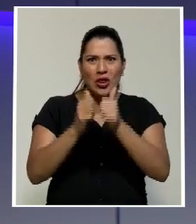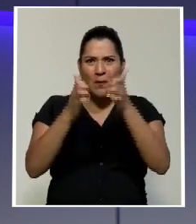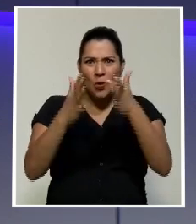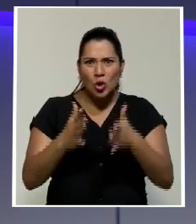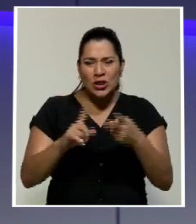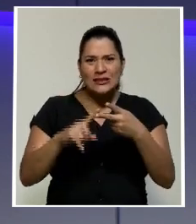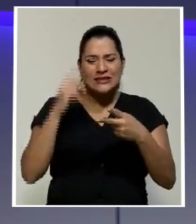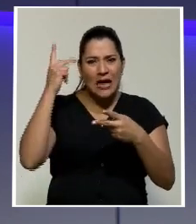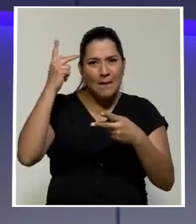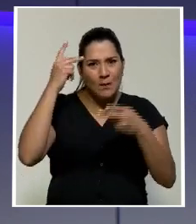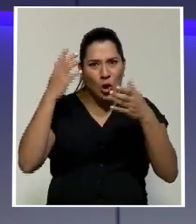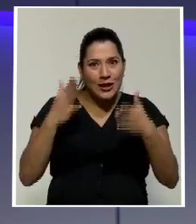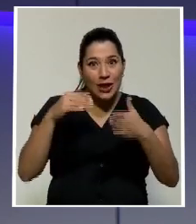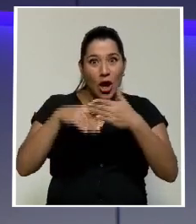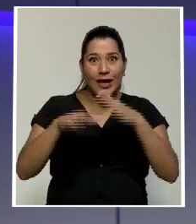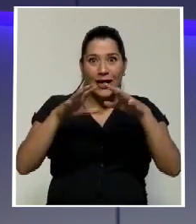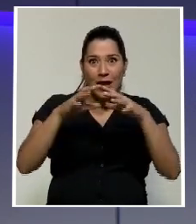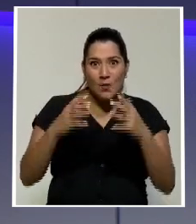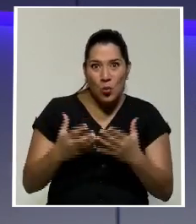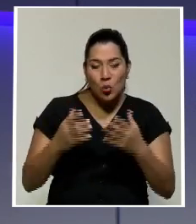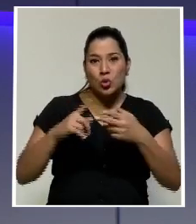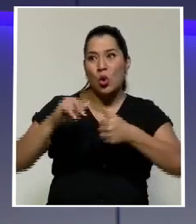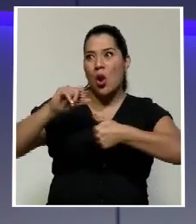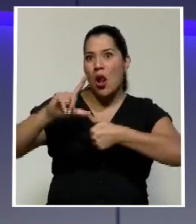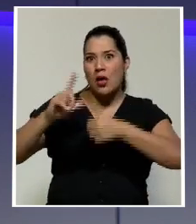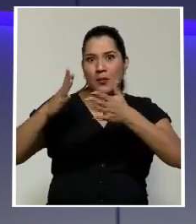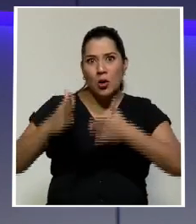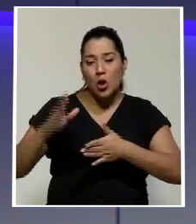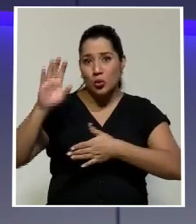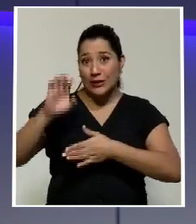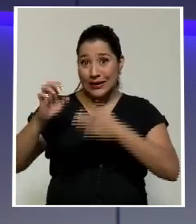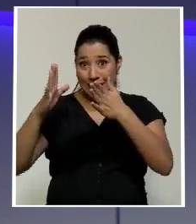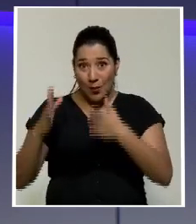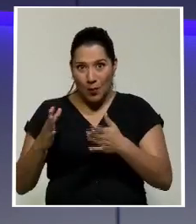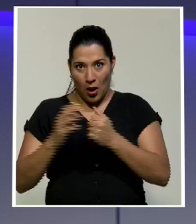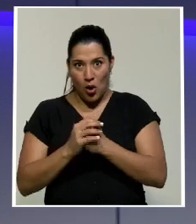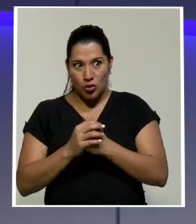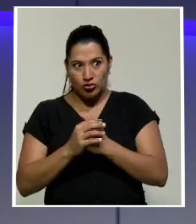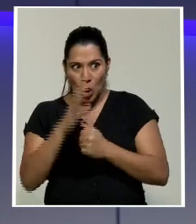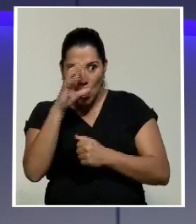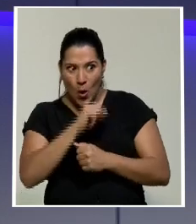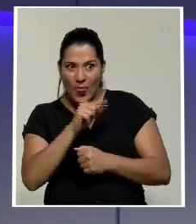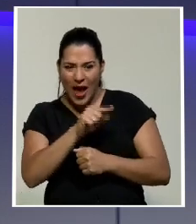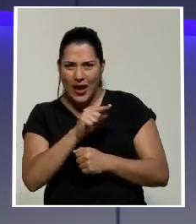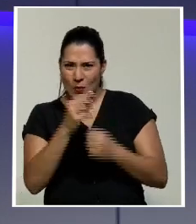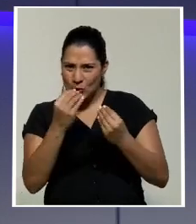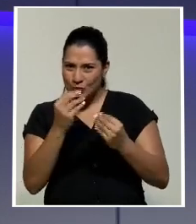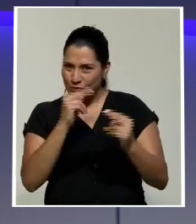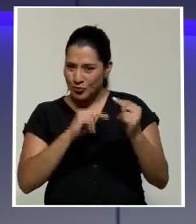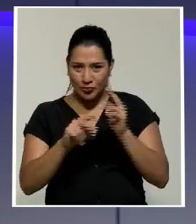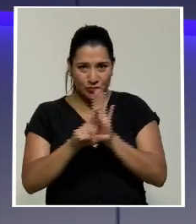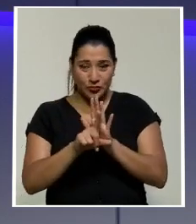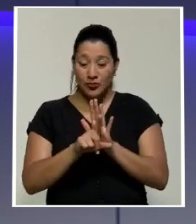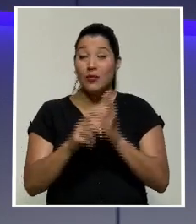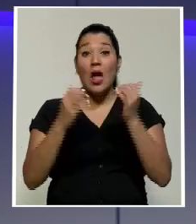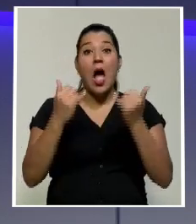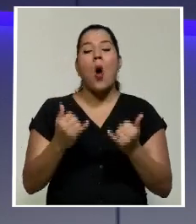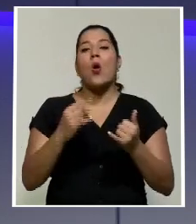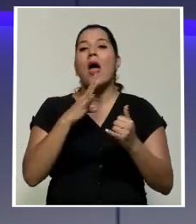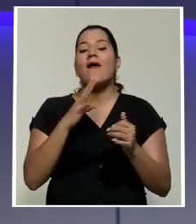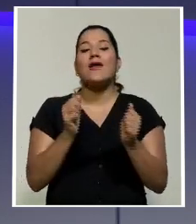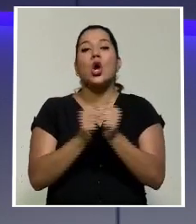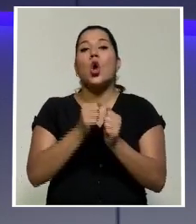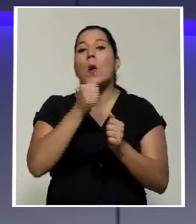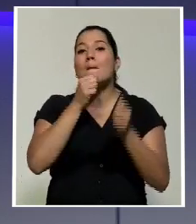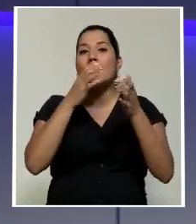De esto voy a conversar en este momento con la periodista colombiana María Teresa Ronderos, quien fue editora política